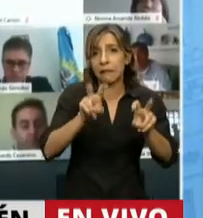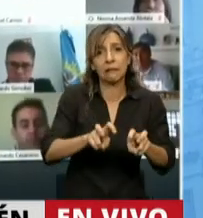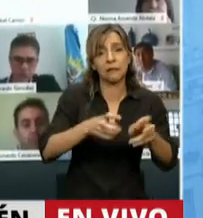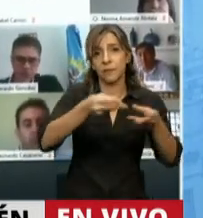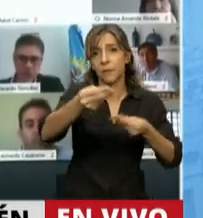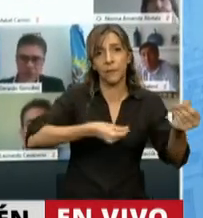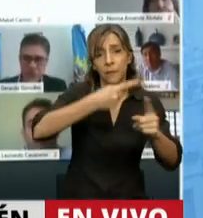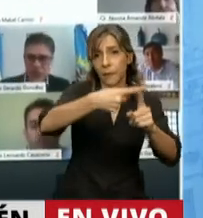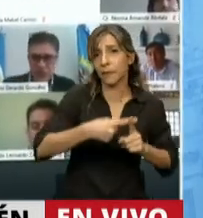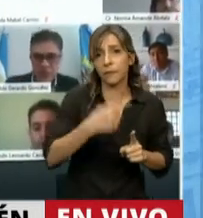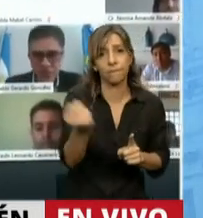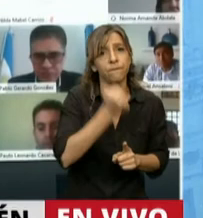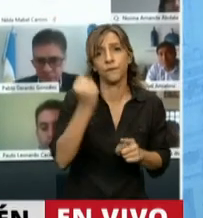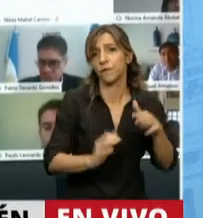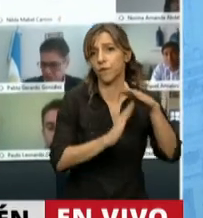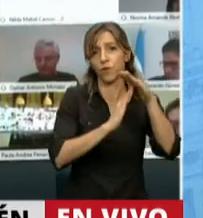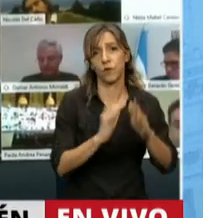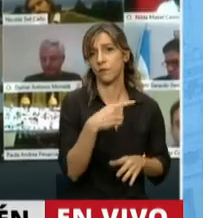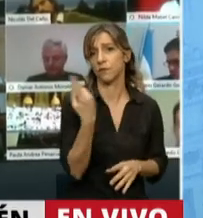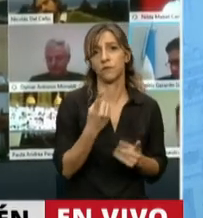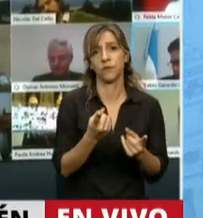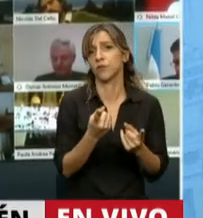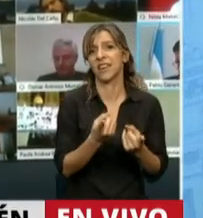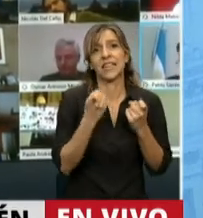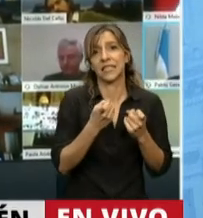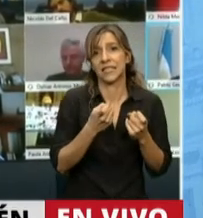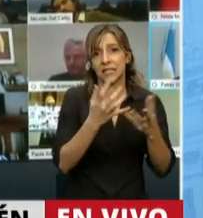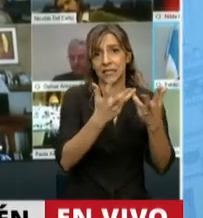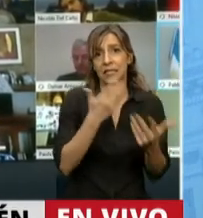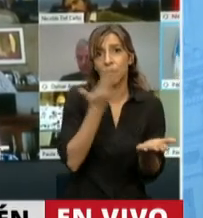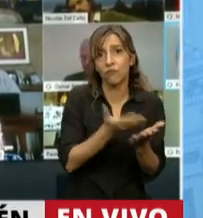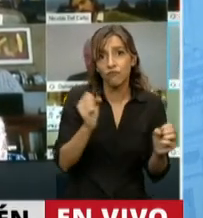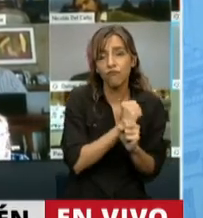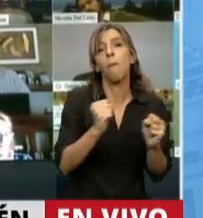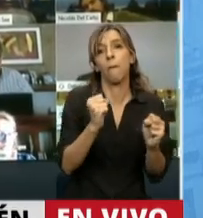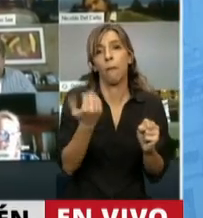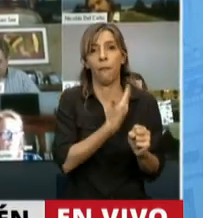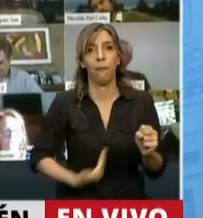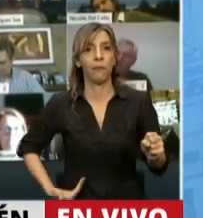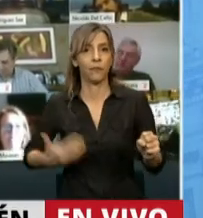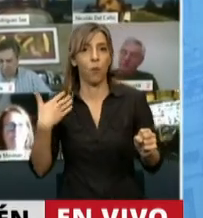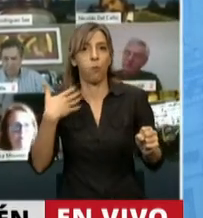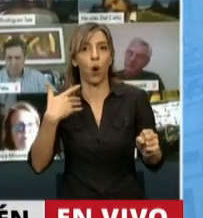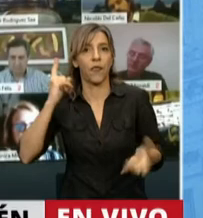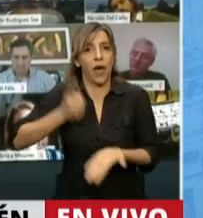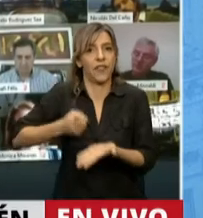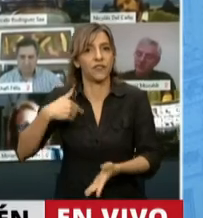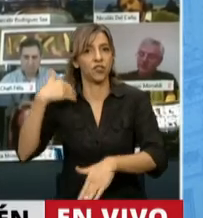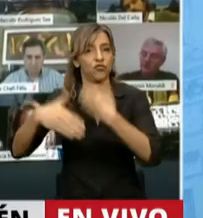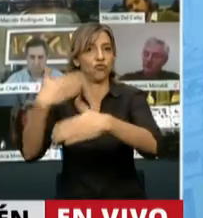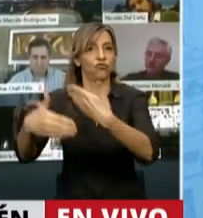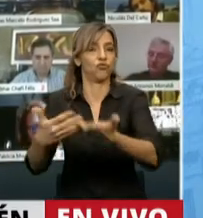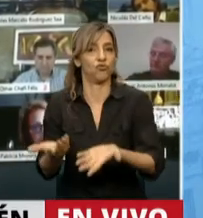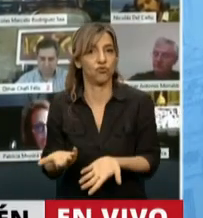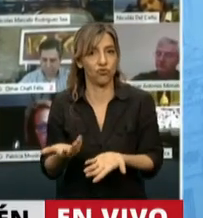para llevar adelante la administración del Estado en este momento histórico para la Argentina y para el mundo? También